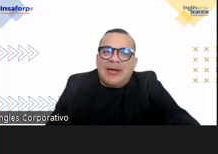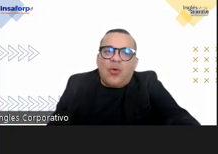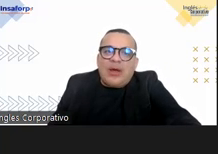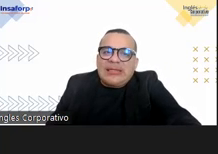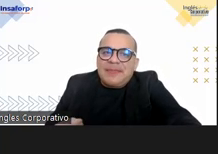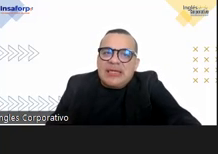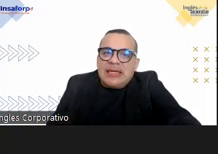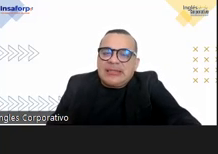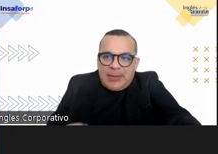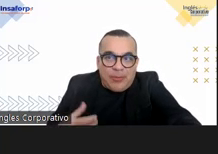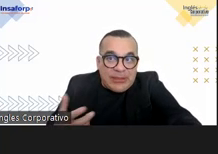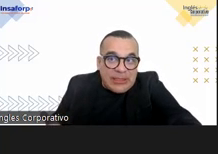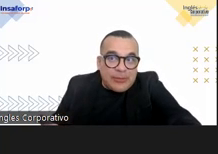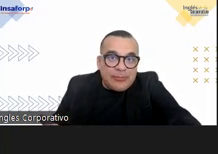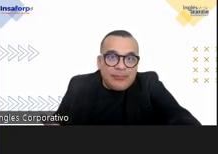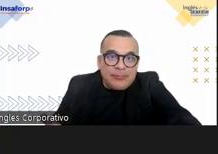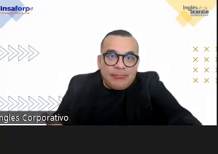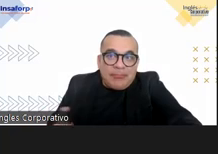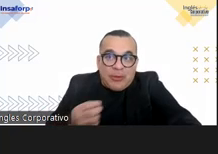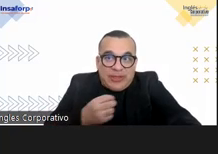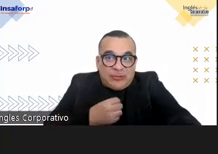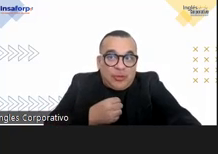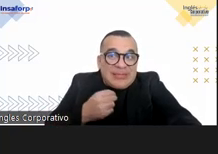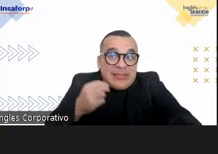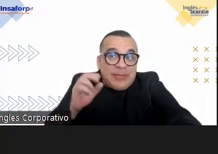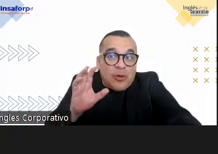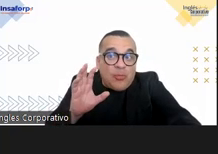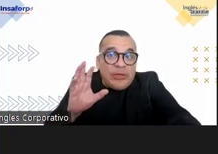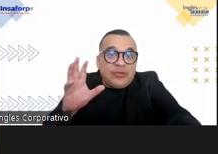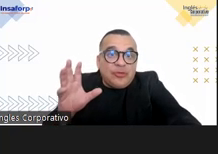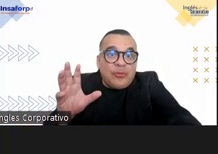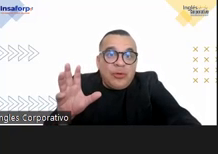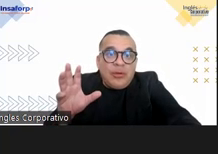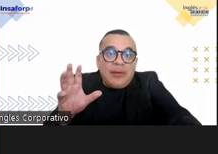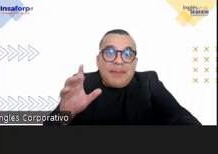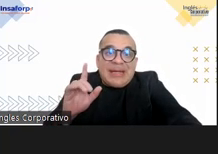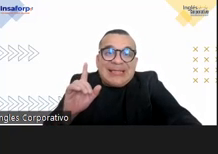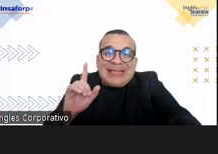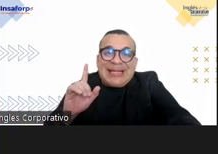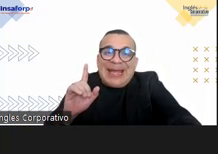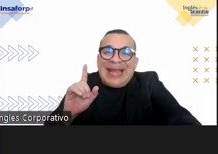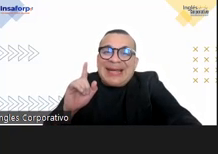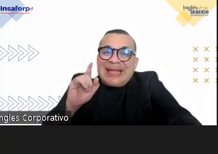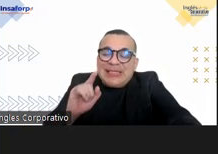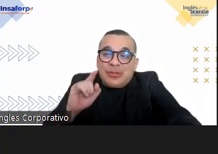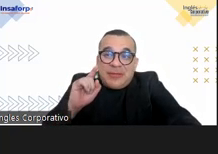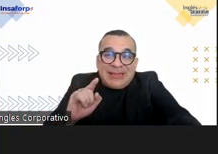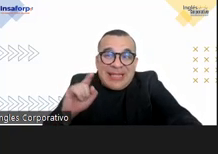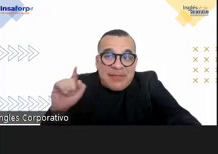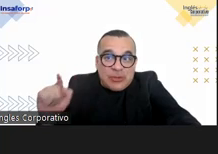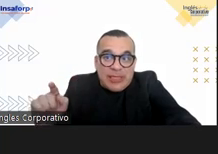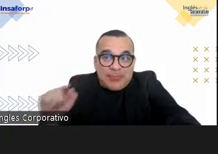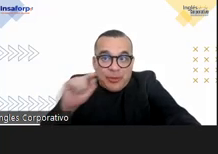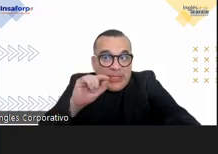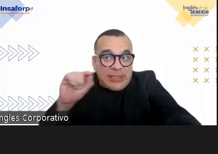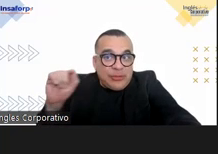a mirar cuántas bicicletas hemos vendido, pero eso nos va a servir como un insumo para tener el registro de